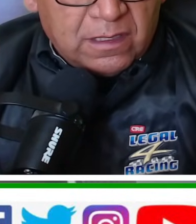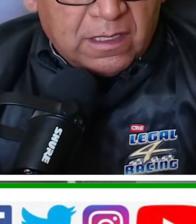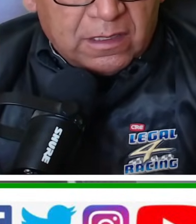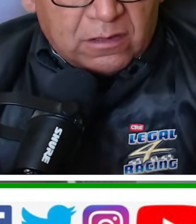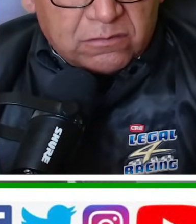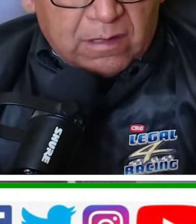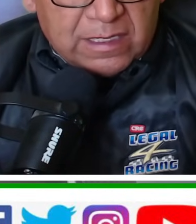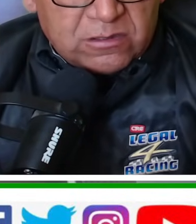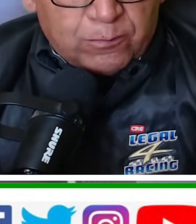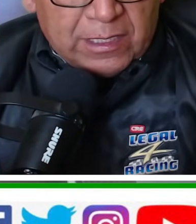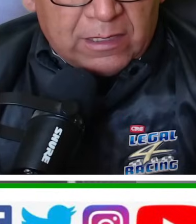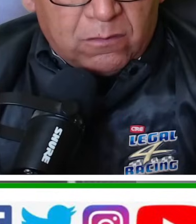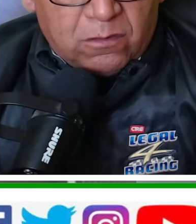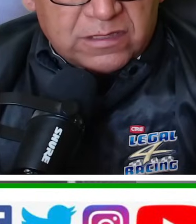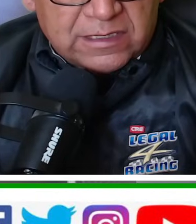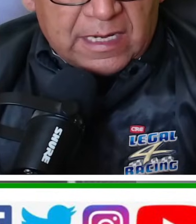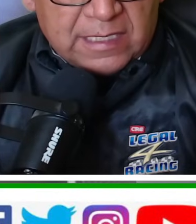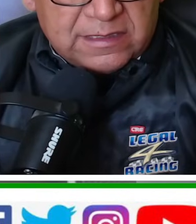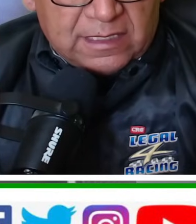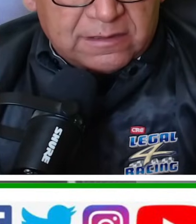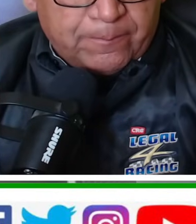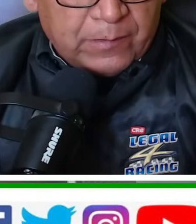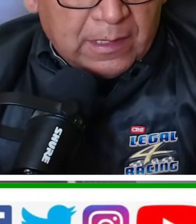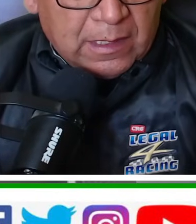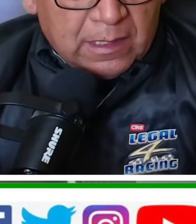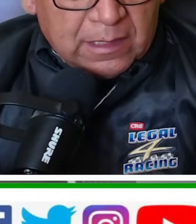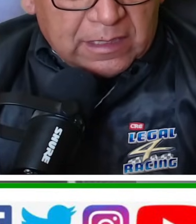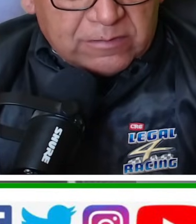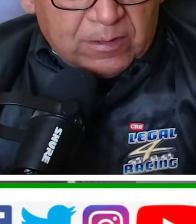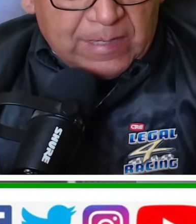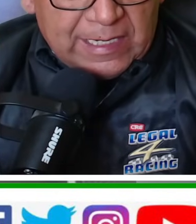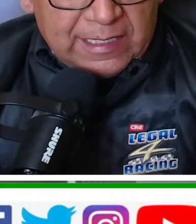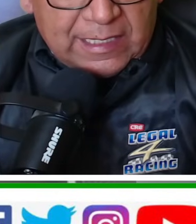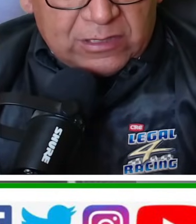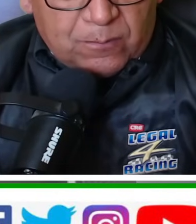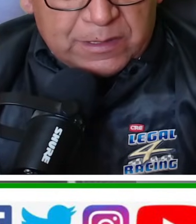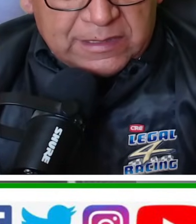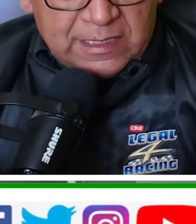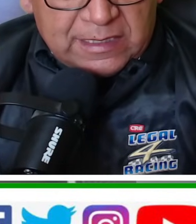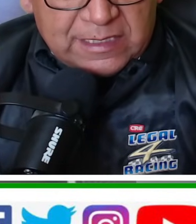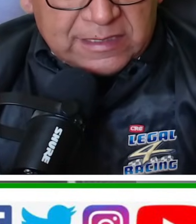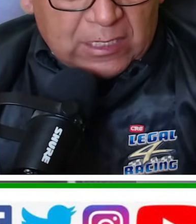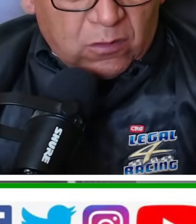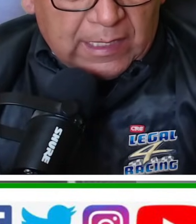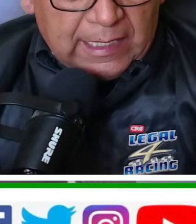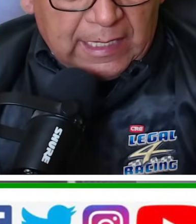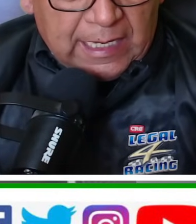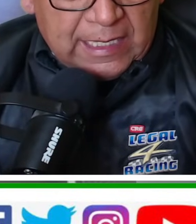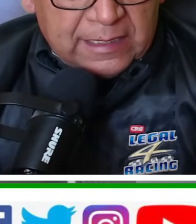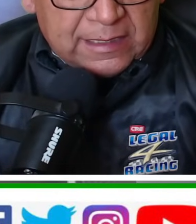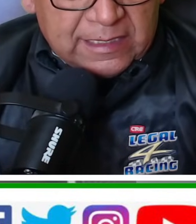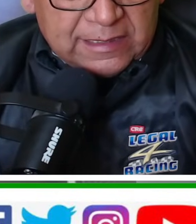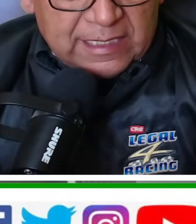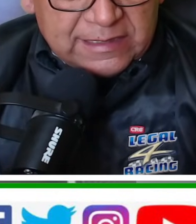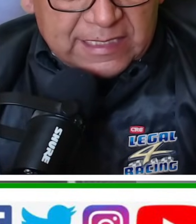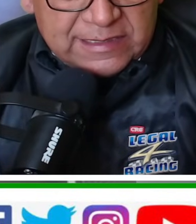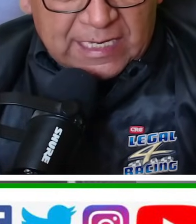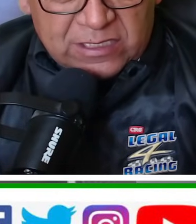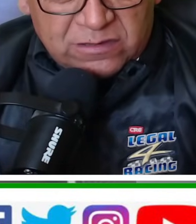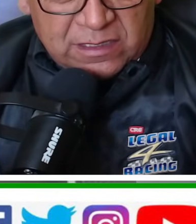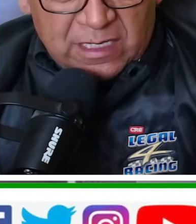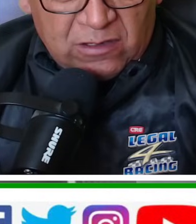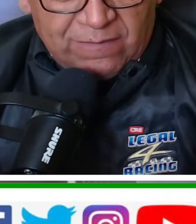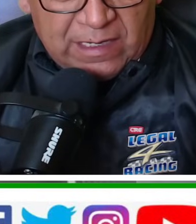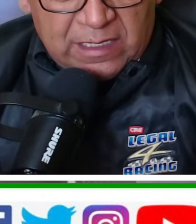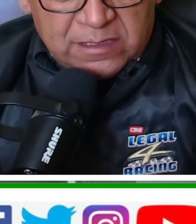inversión, de los cuales obtienen jugosas ganancias. Tras firmar el decreto, el presidente destacó que en 36